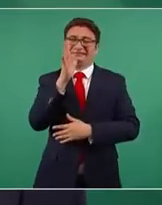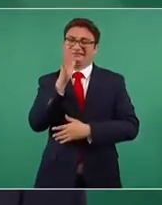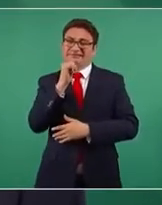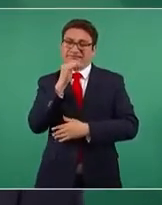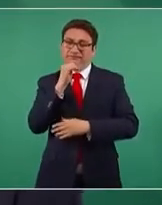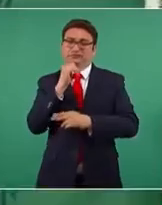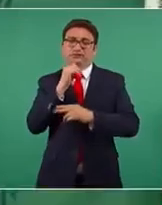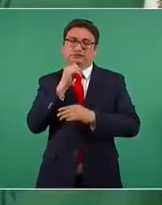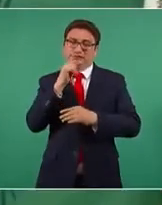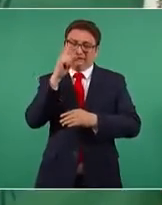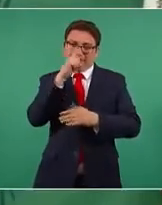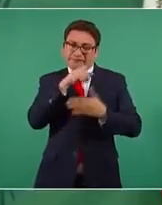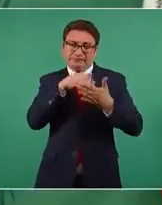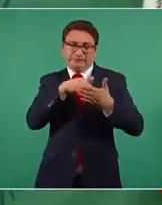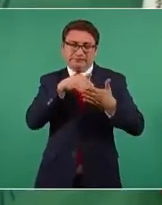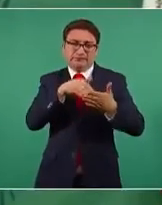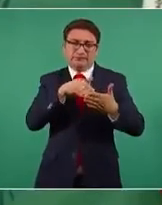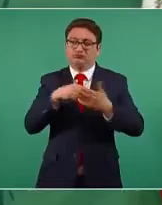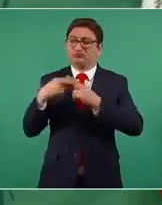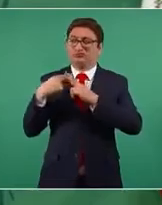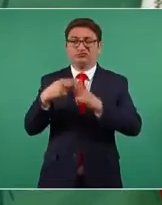30 años.